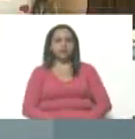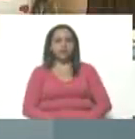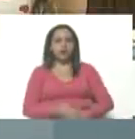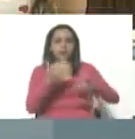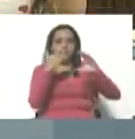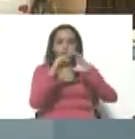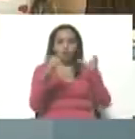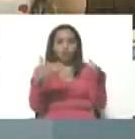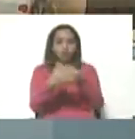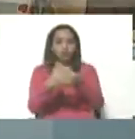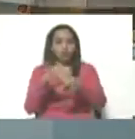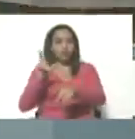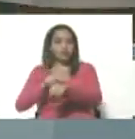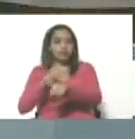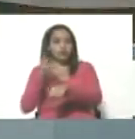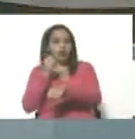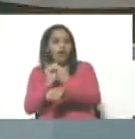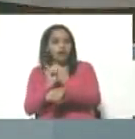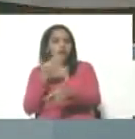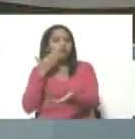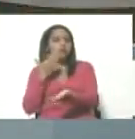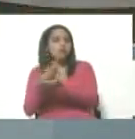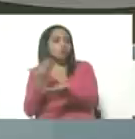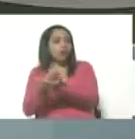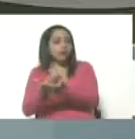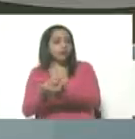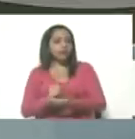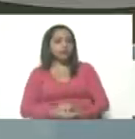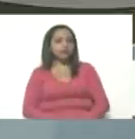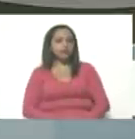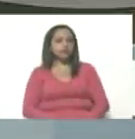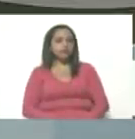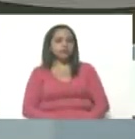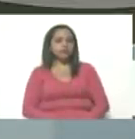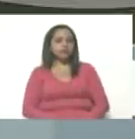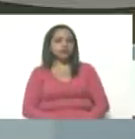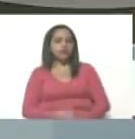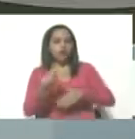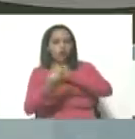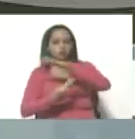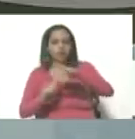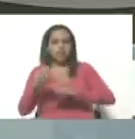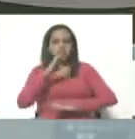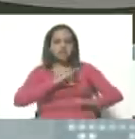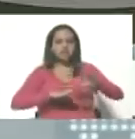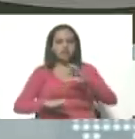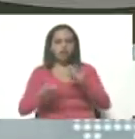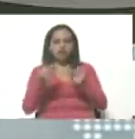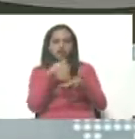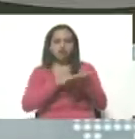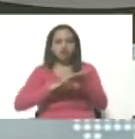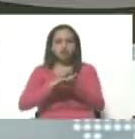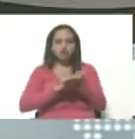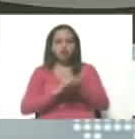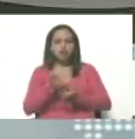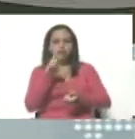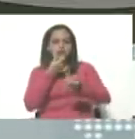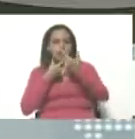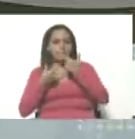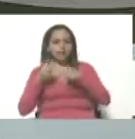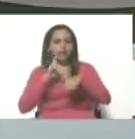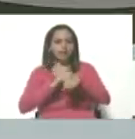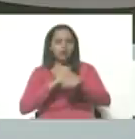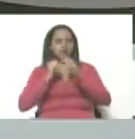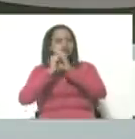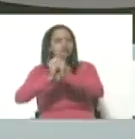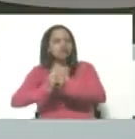un grupo de médicos que tiene una propuesta con base científica para una solución para los tratamientos.